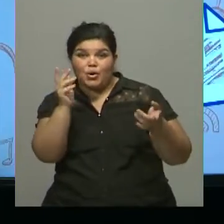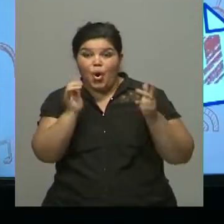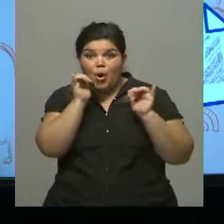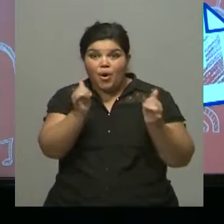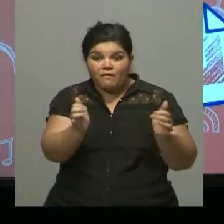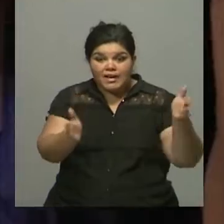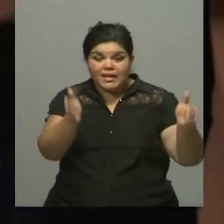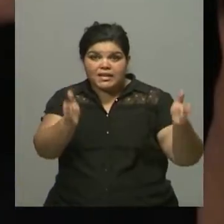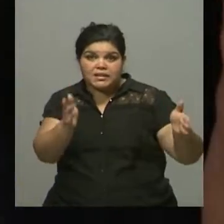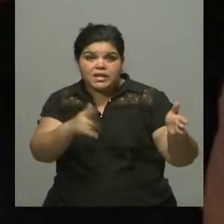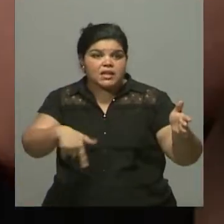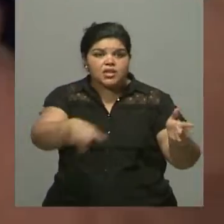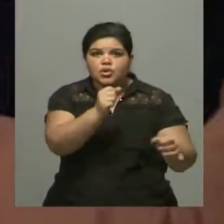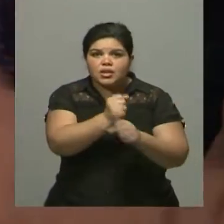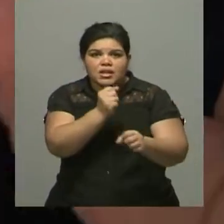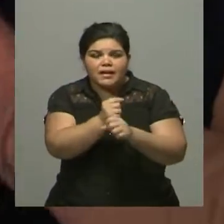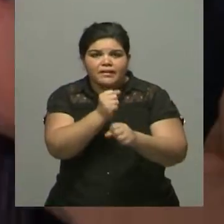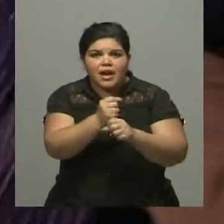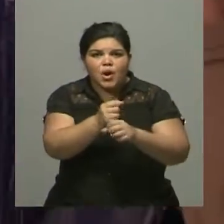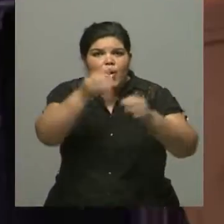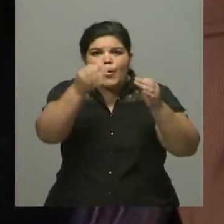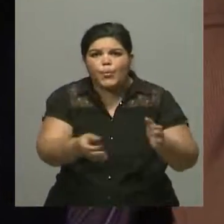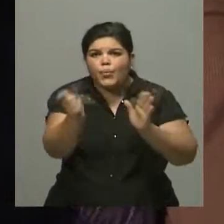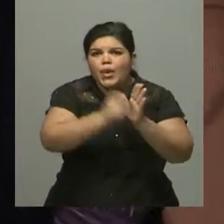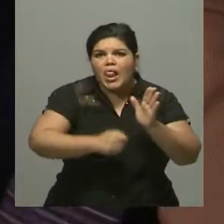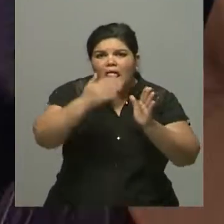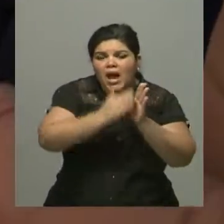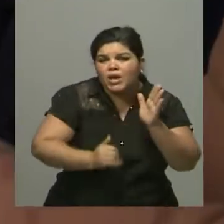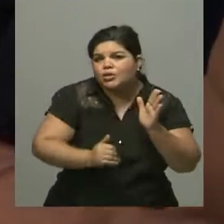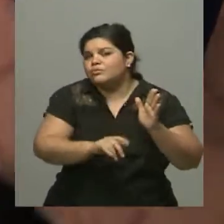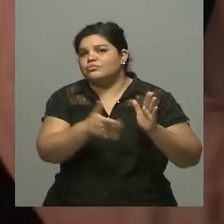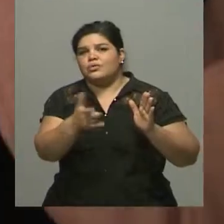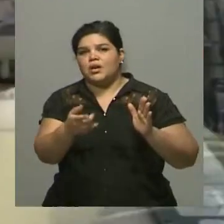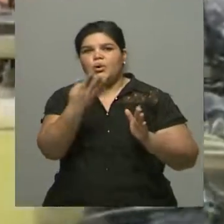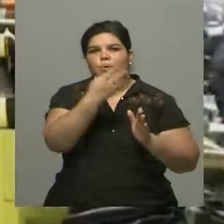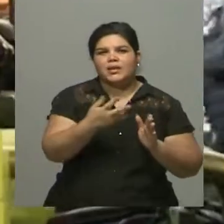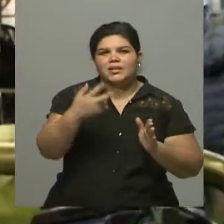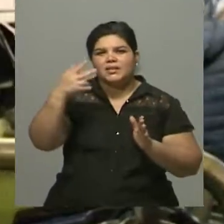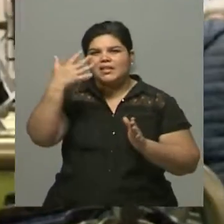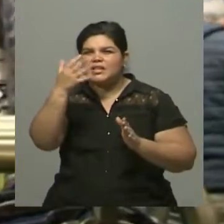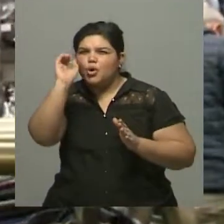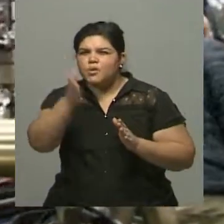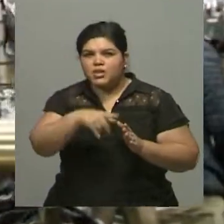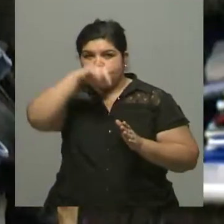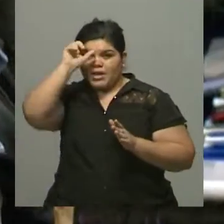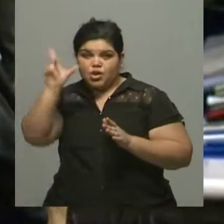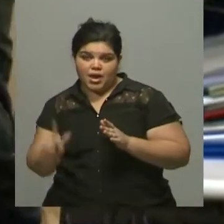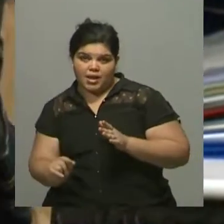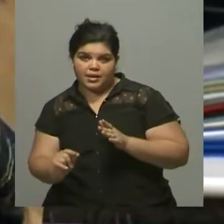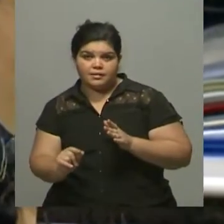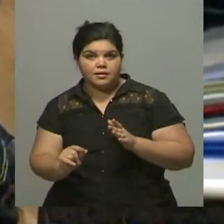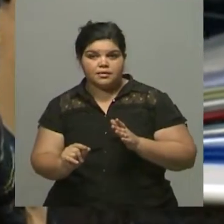nivel de informalización hoy en Mendoza del 47%, a nivel nacional del 45%, los jóvenes están